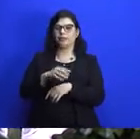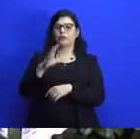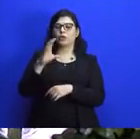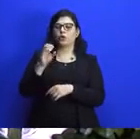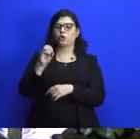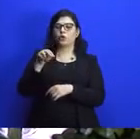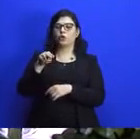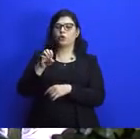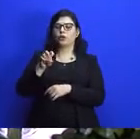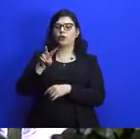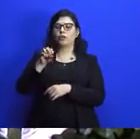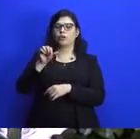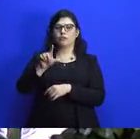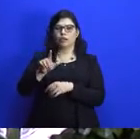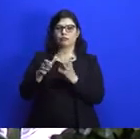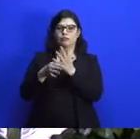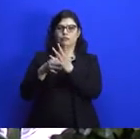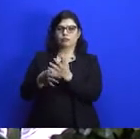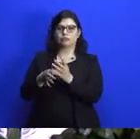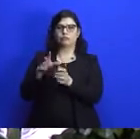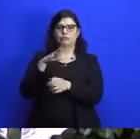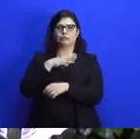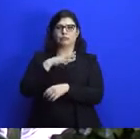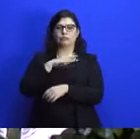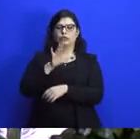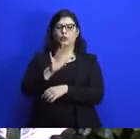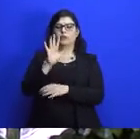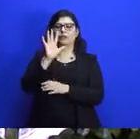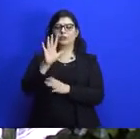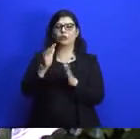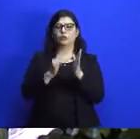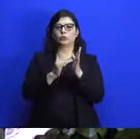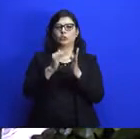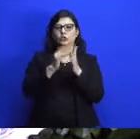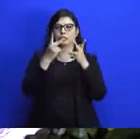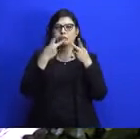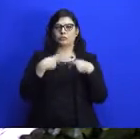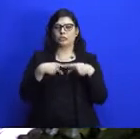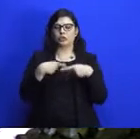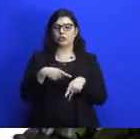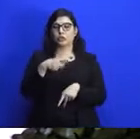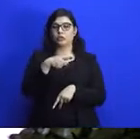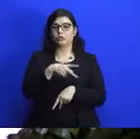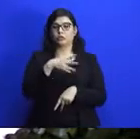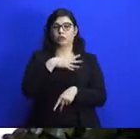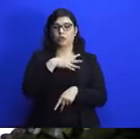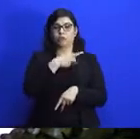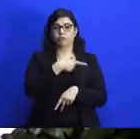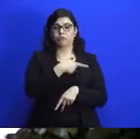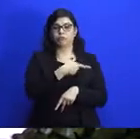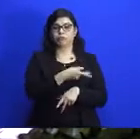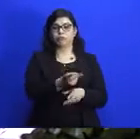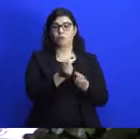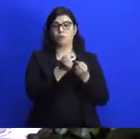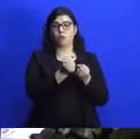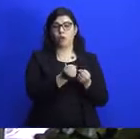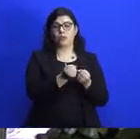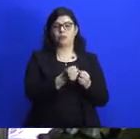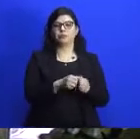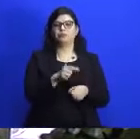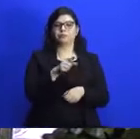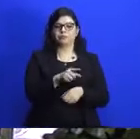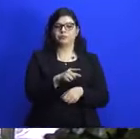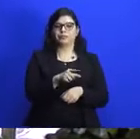Según la Coneval, en México hay más de 55 millones de personas que viven en situación de pobreza. Y de